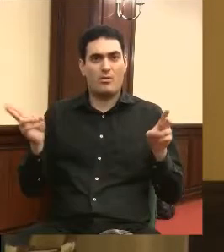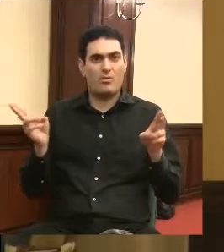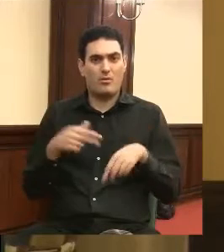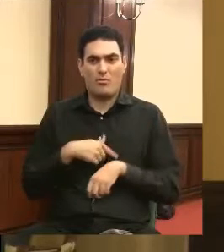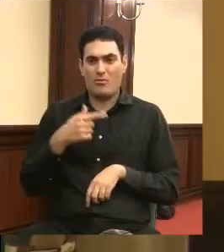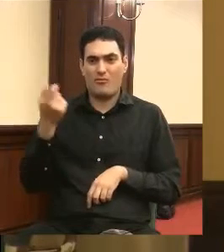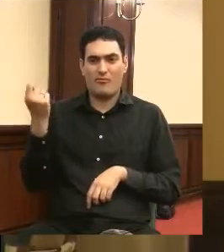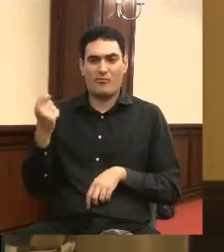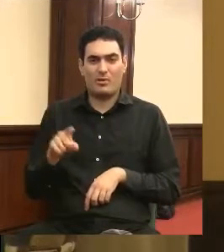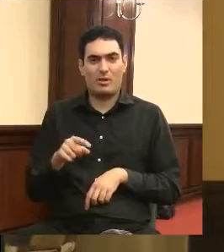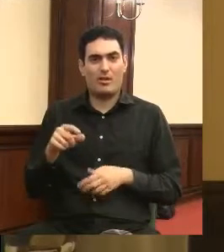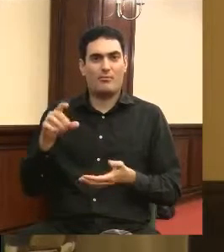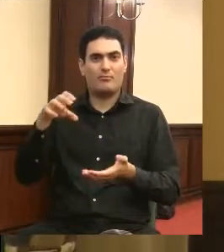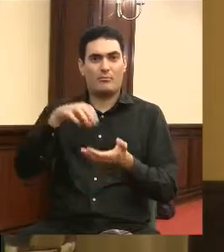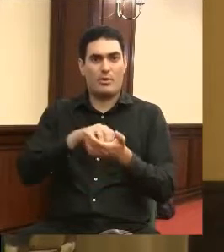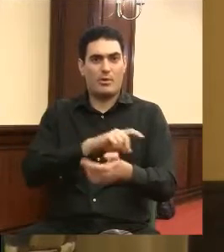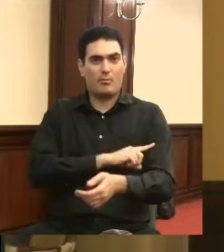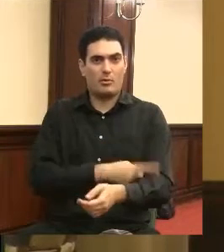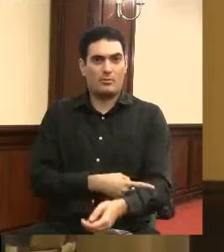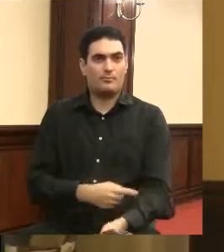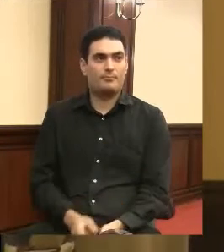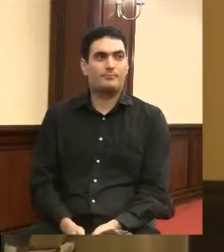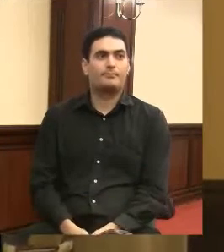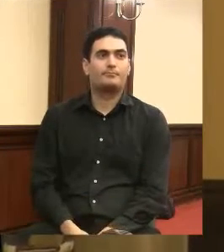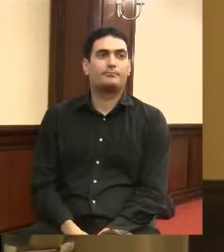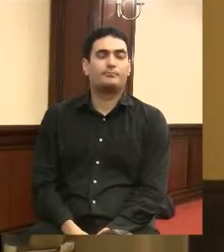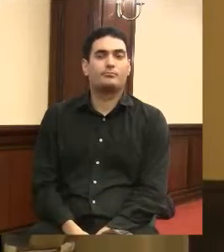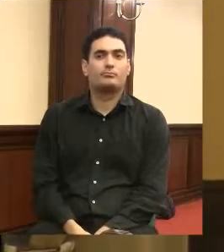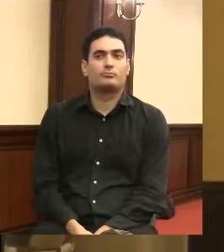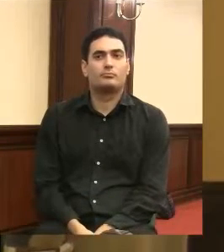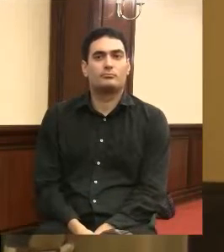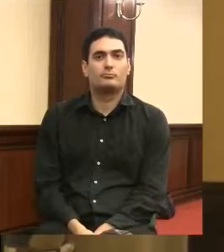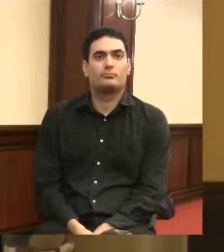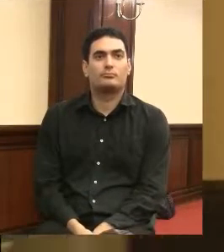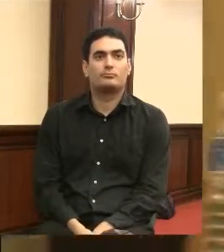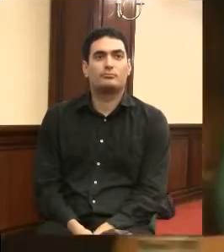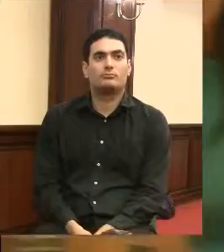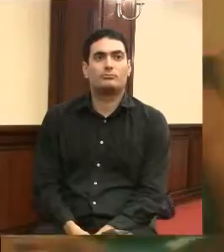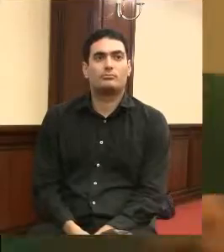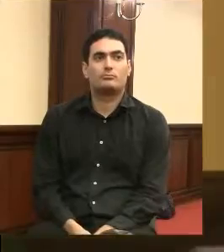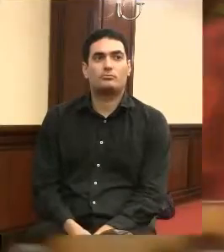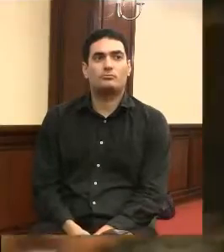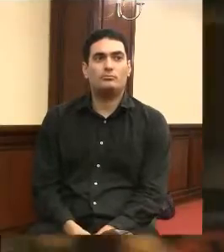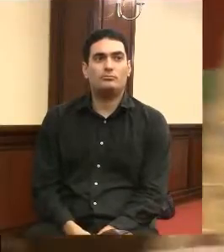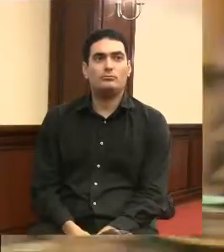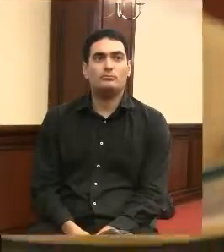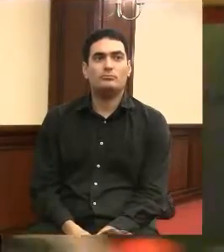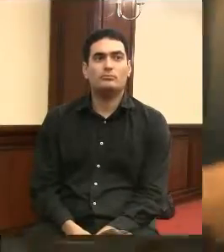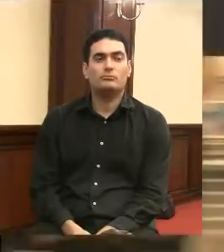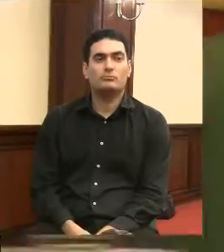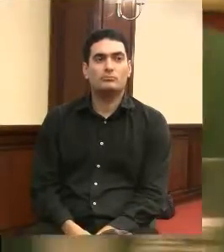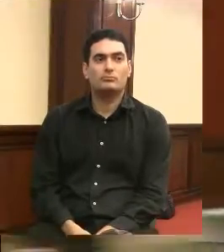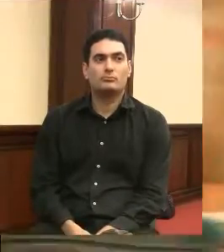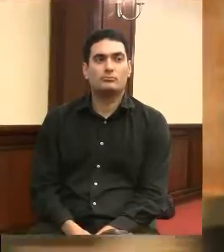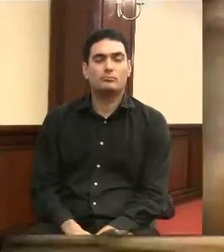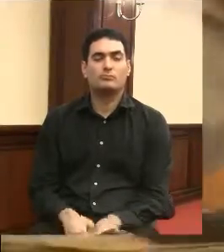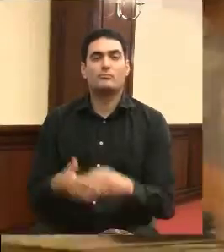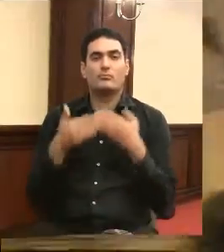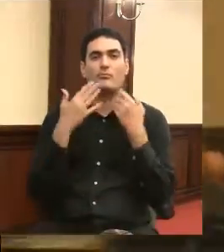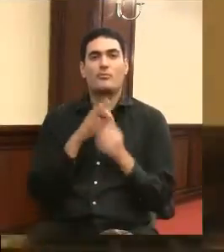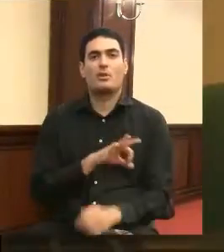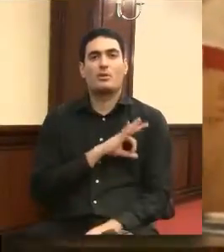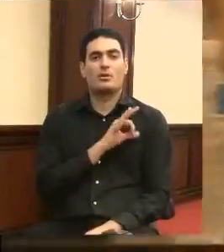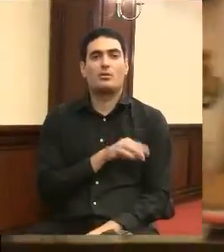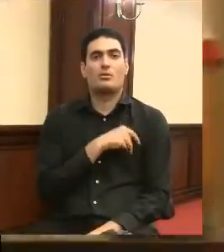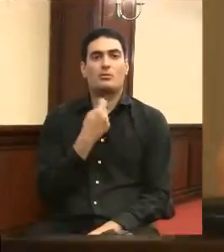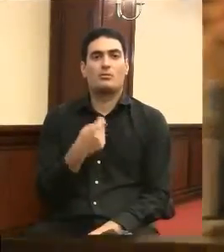nuestra disconformidad con el cierre innecesario de este centro. Gracias. Muchas gracias. Por el Grupo Popular tiene la palabra don Alberto